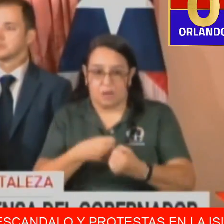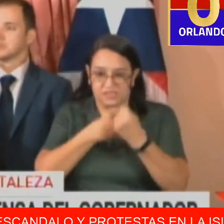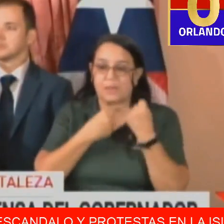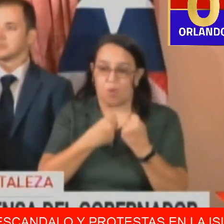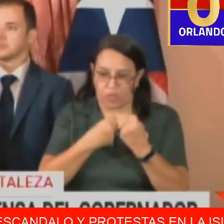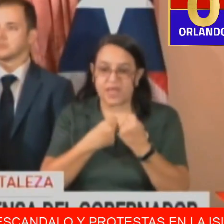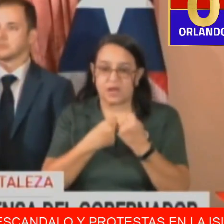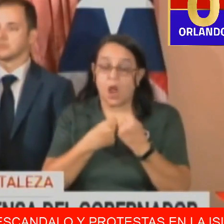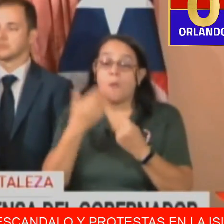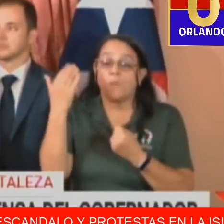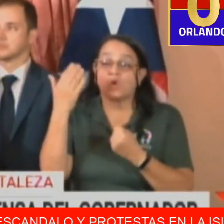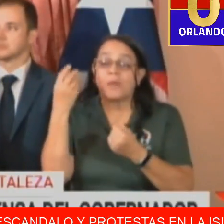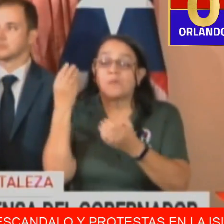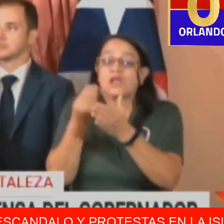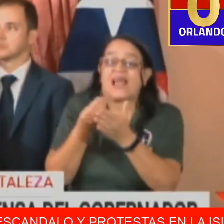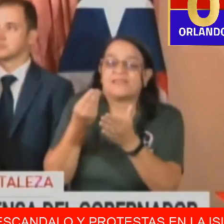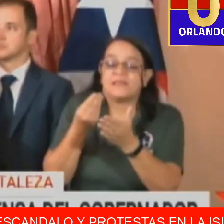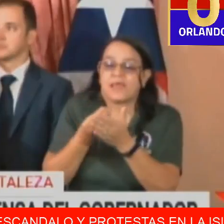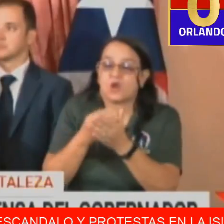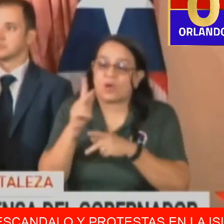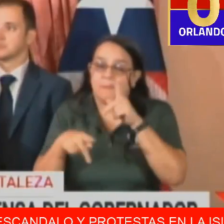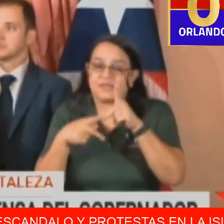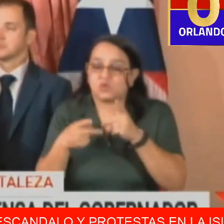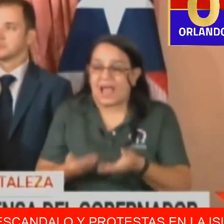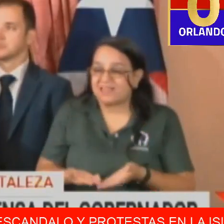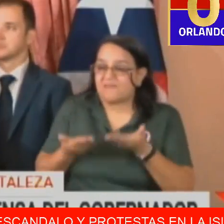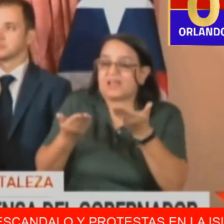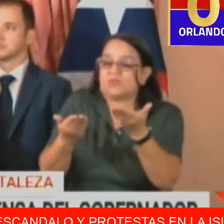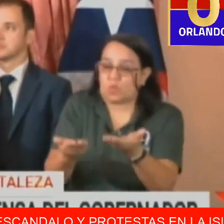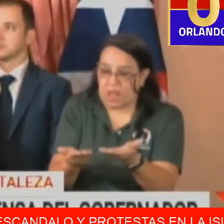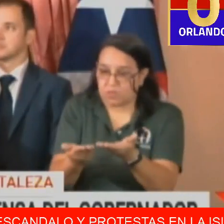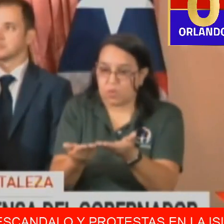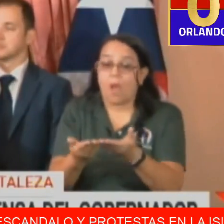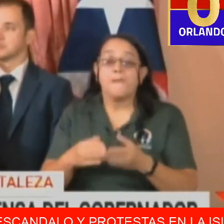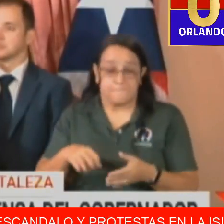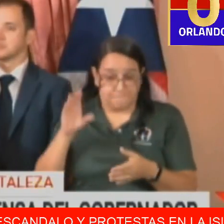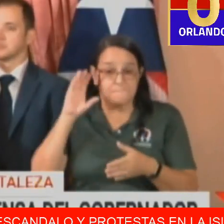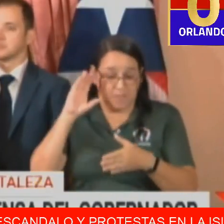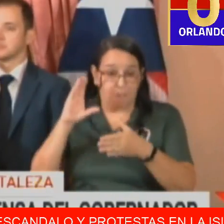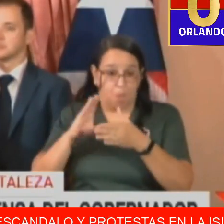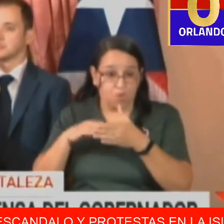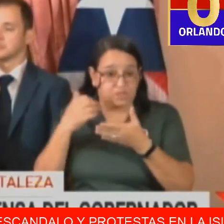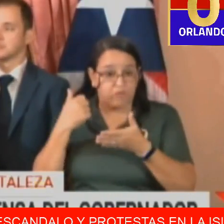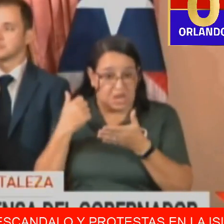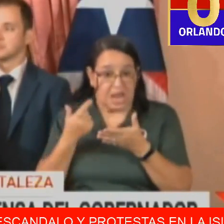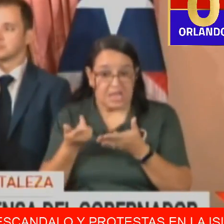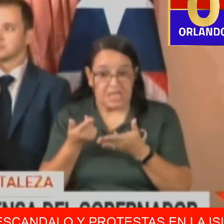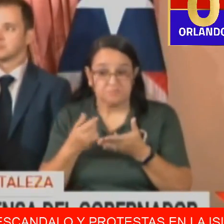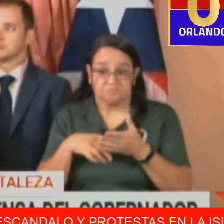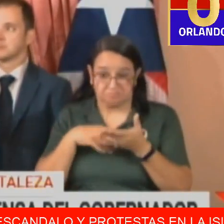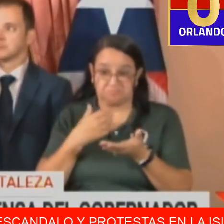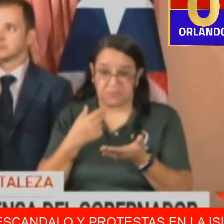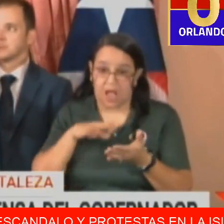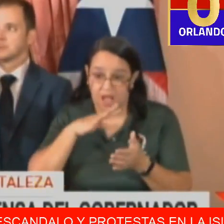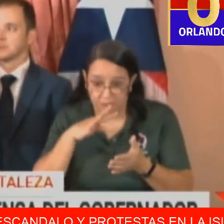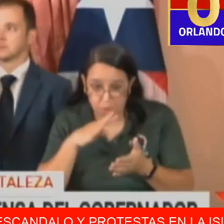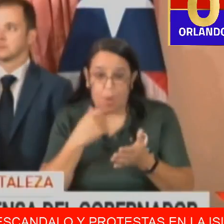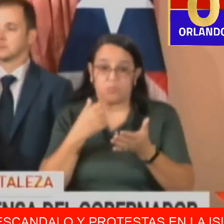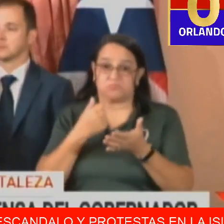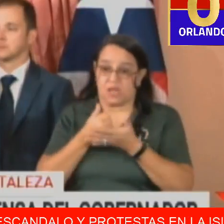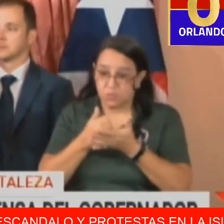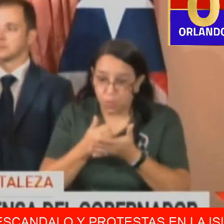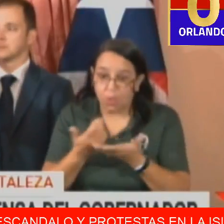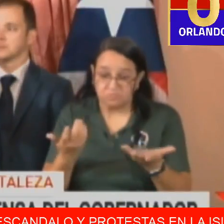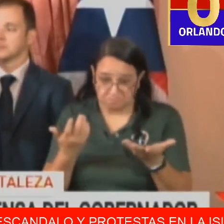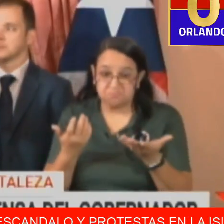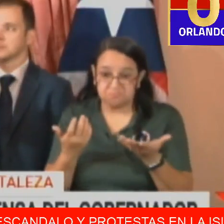dinero que la gente estaba donando. ¿Que mi esposa fue portavoz? Por supuesto que sí. A los 7 meses y medio fue